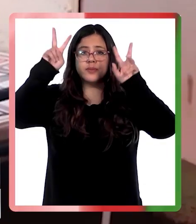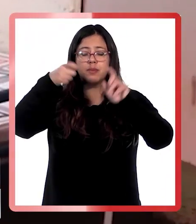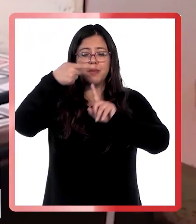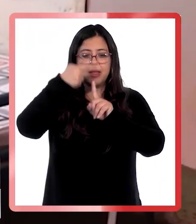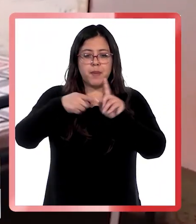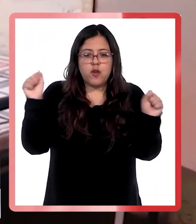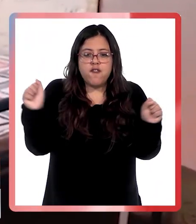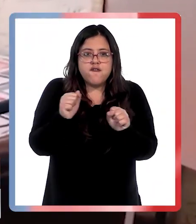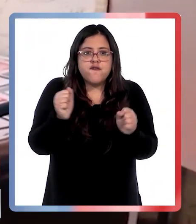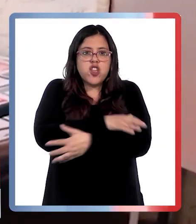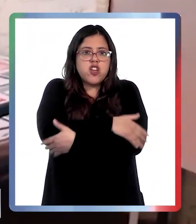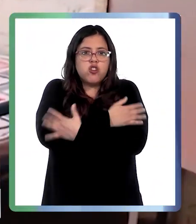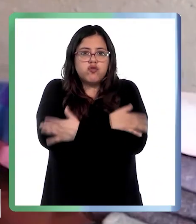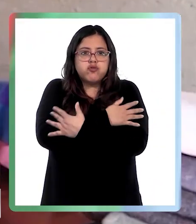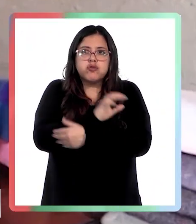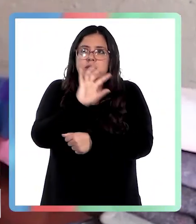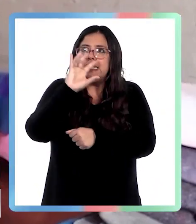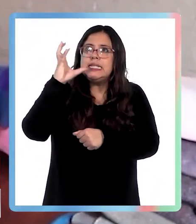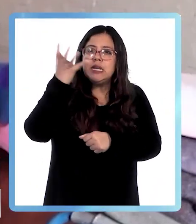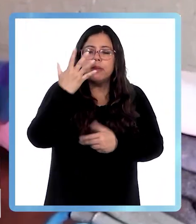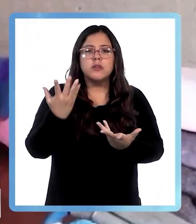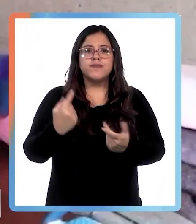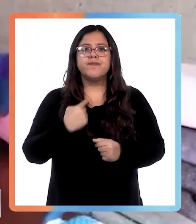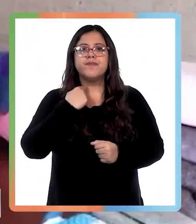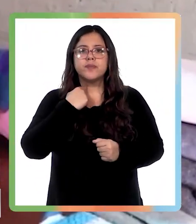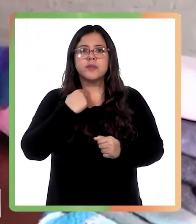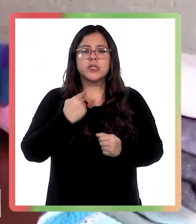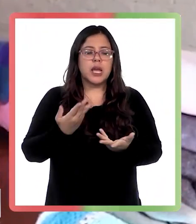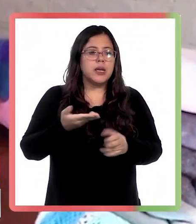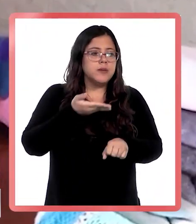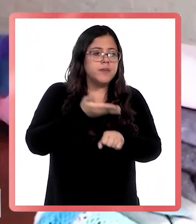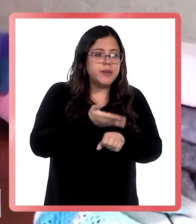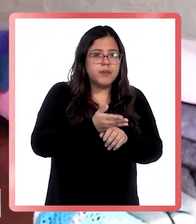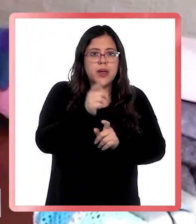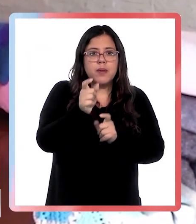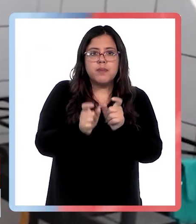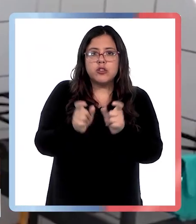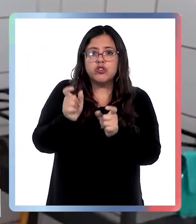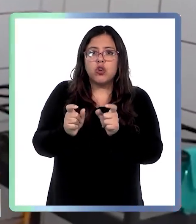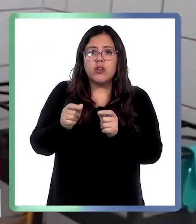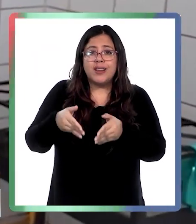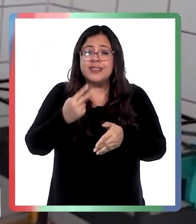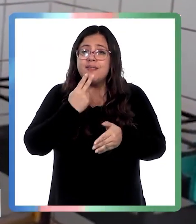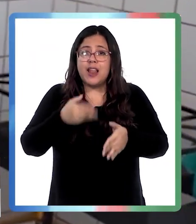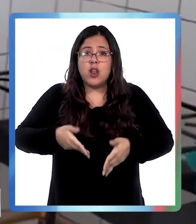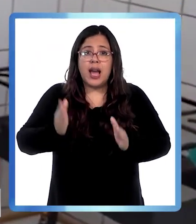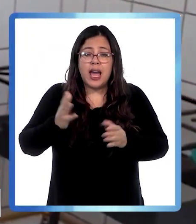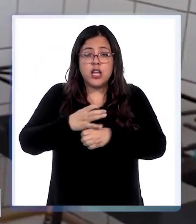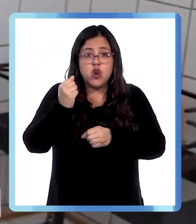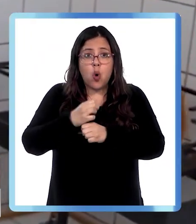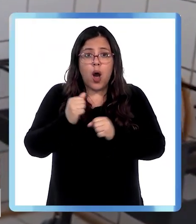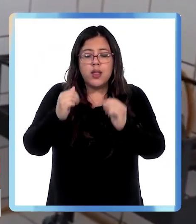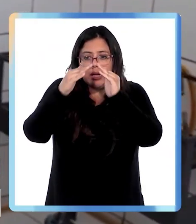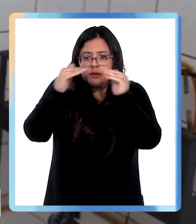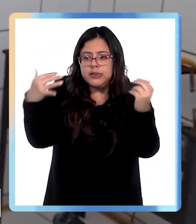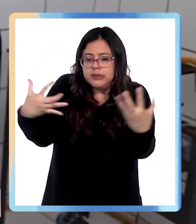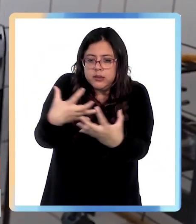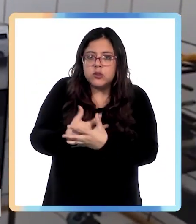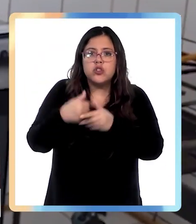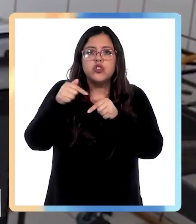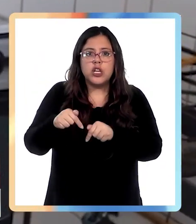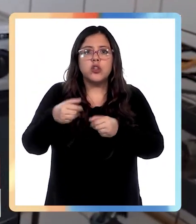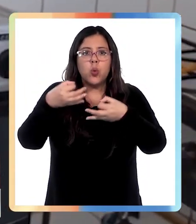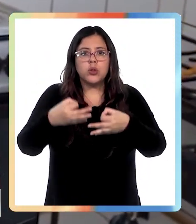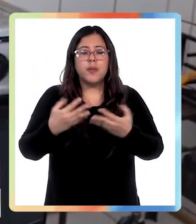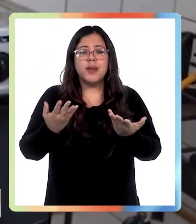de Las bajas temperaturas y el clima adverso aumentan la demanda de Refugio entre las personas en situación de calle En Los Andes esto ha